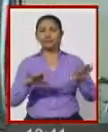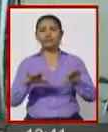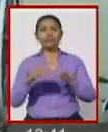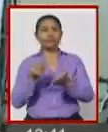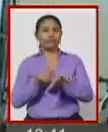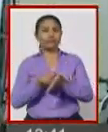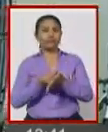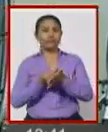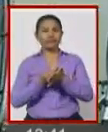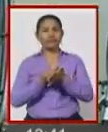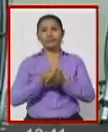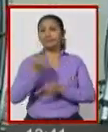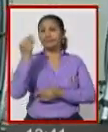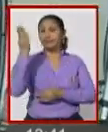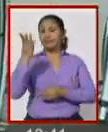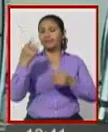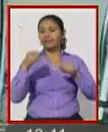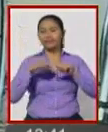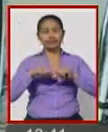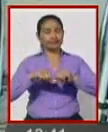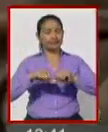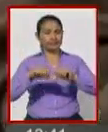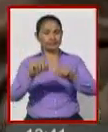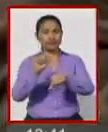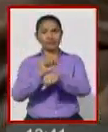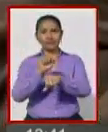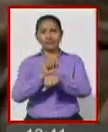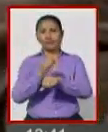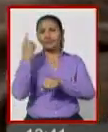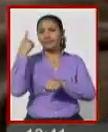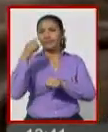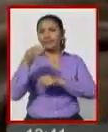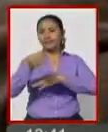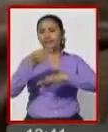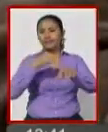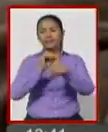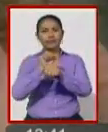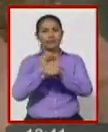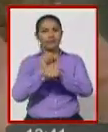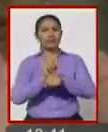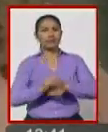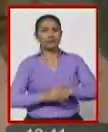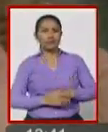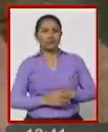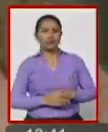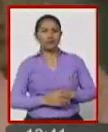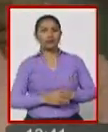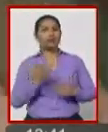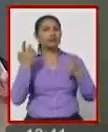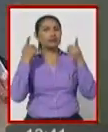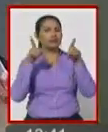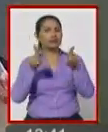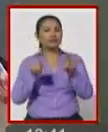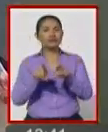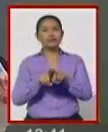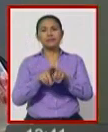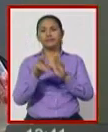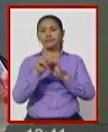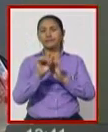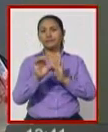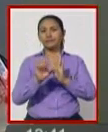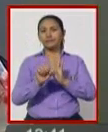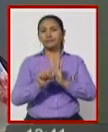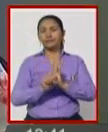su cobro y nosotros estamos aún todavía acá trabajando por aquellas personas que, de acuerdo al